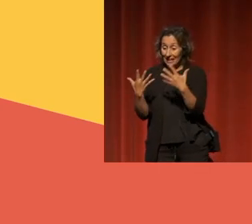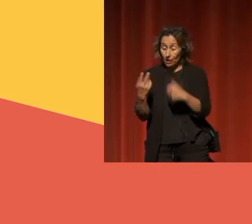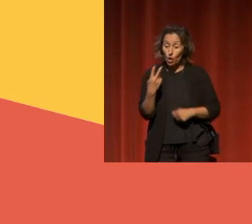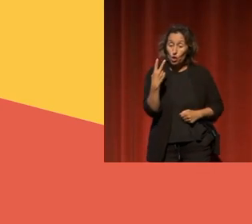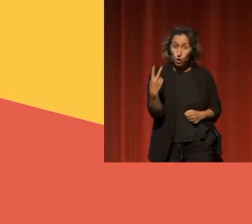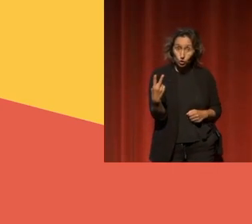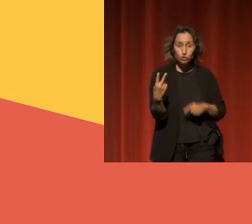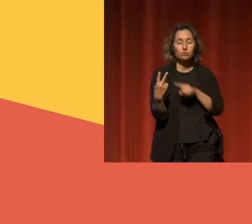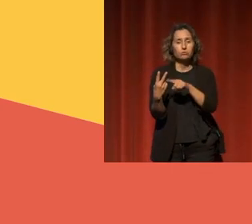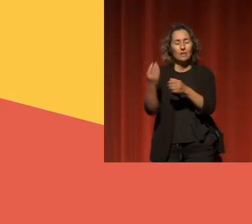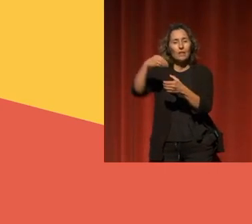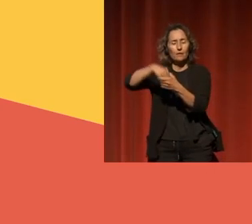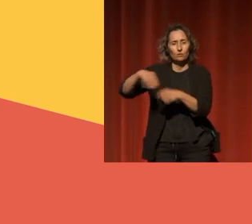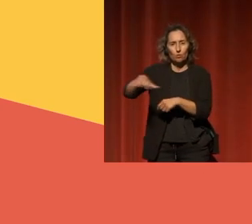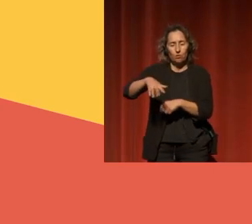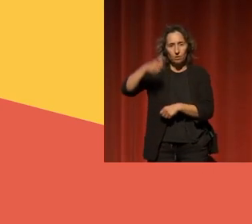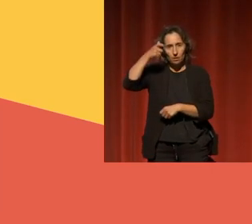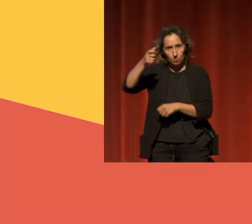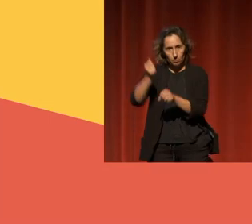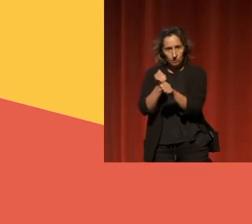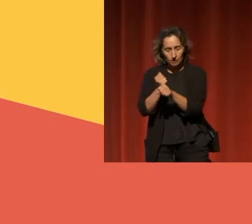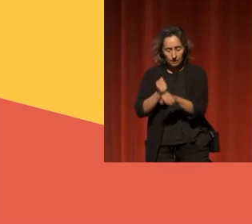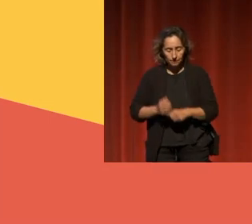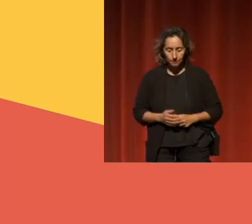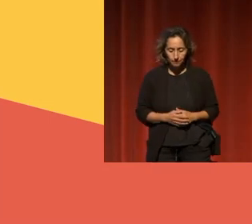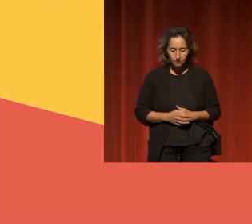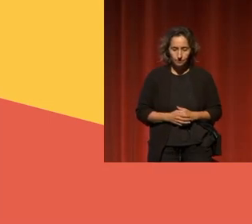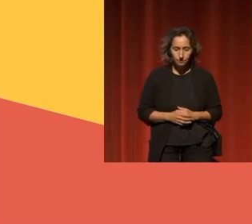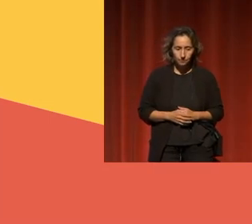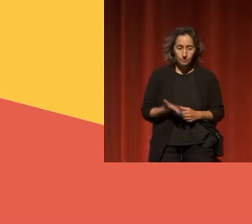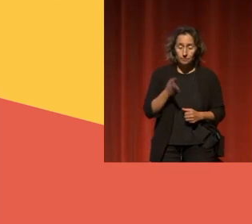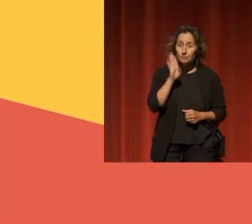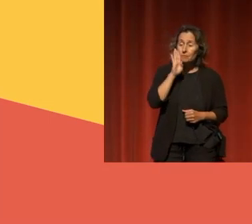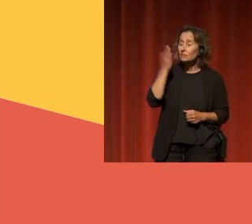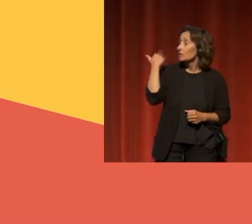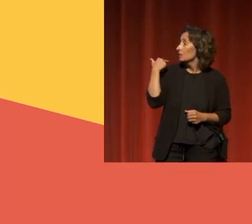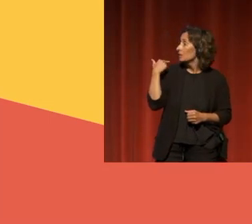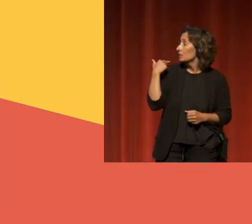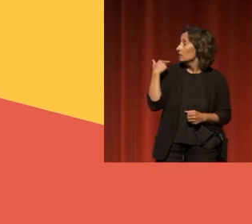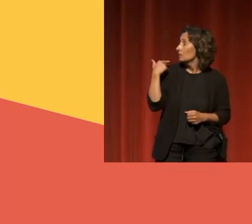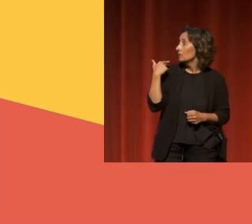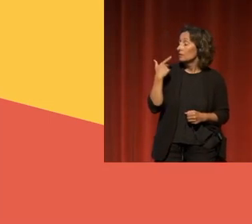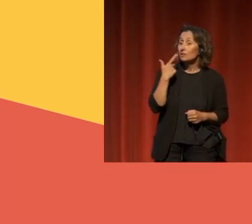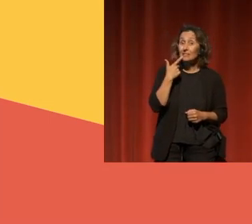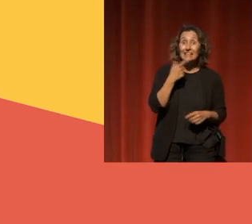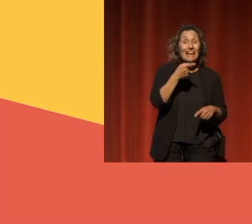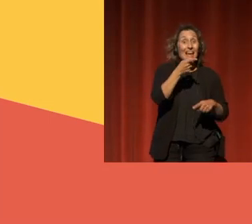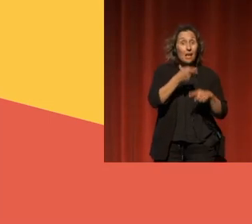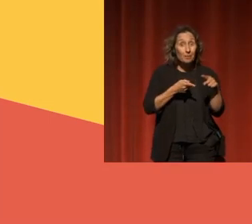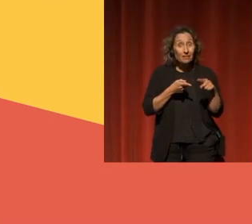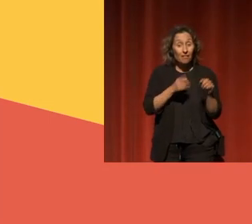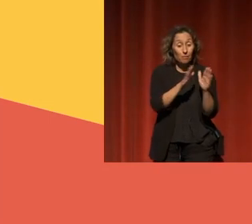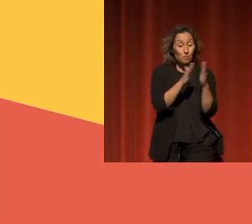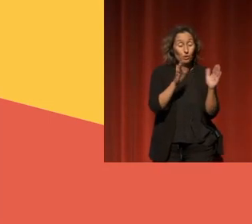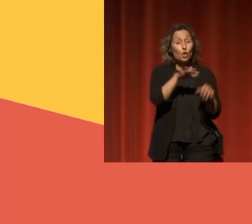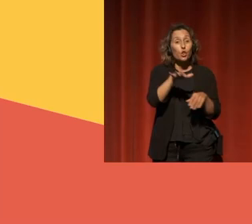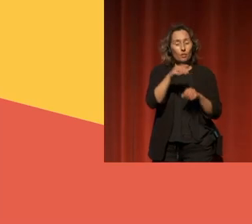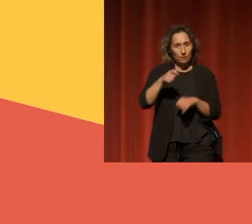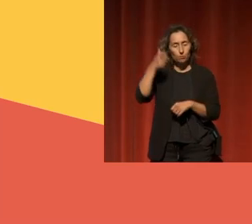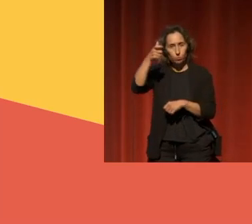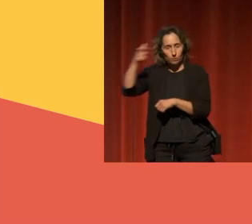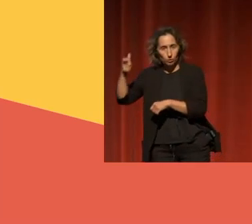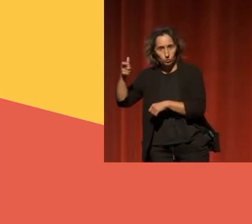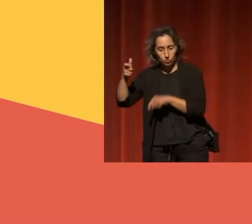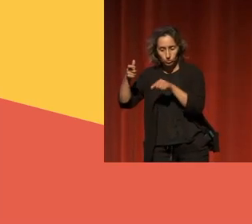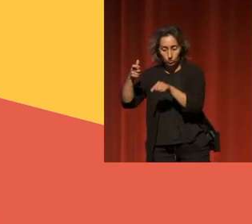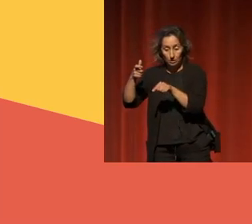vamos a volver atrás a ver si no hay problema si recordamos la mitad de las bibliotecas están en zonas Rurales pero es que resulta que la